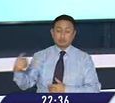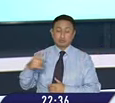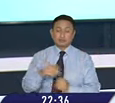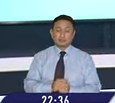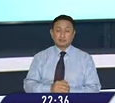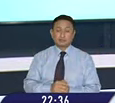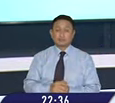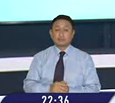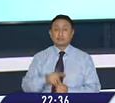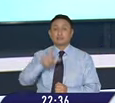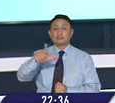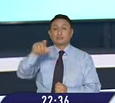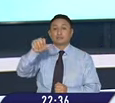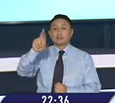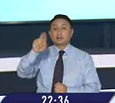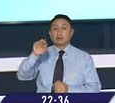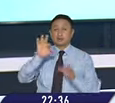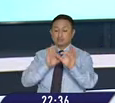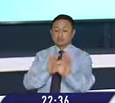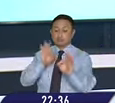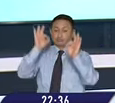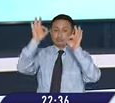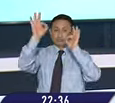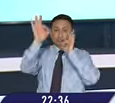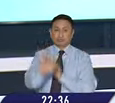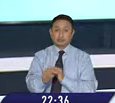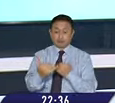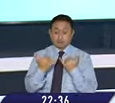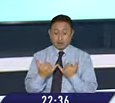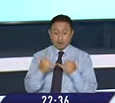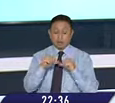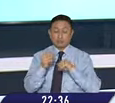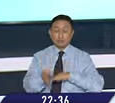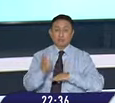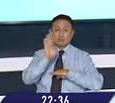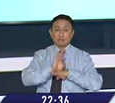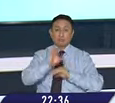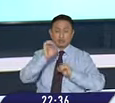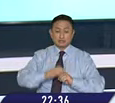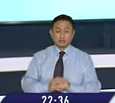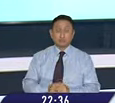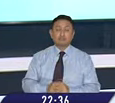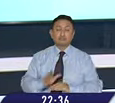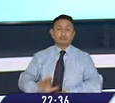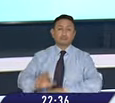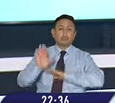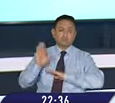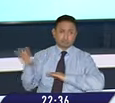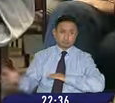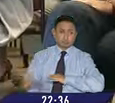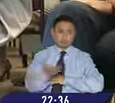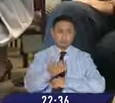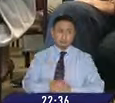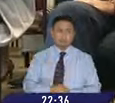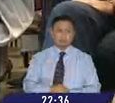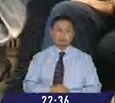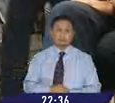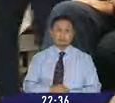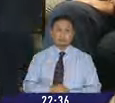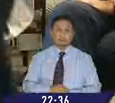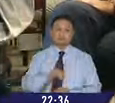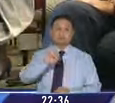Juan Carlos Larrea. Lo único que falta es la buena voluntad de la Asamblea Nacional para el acto de posesión. Íñigo